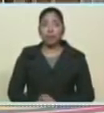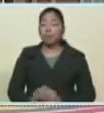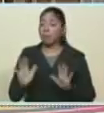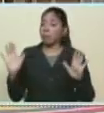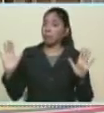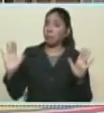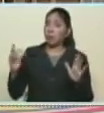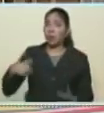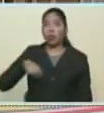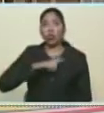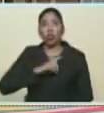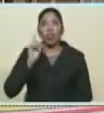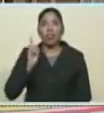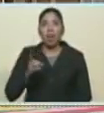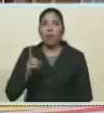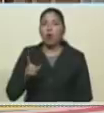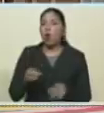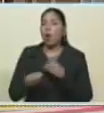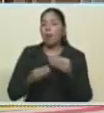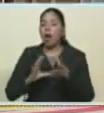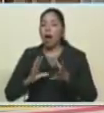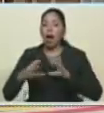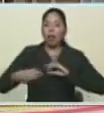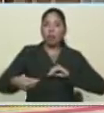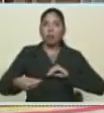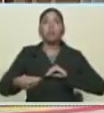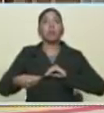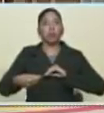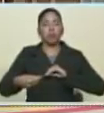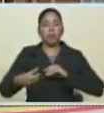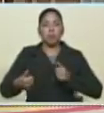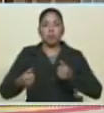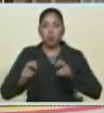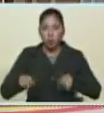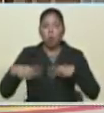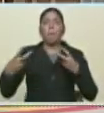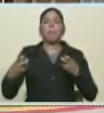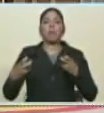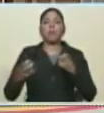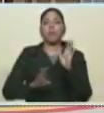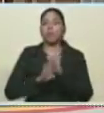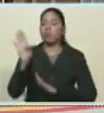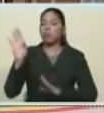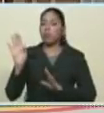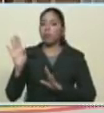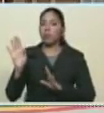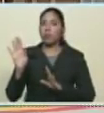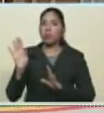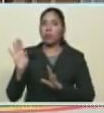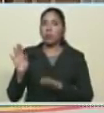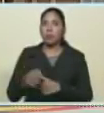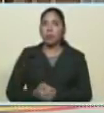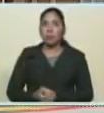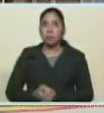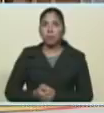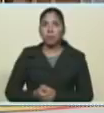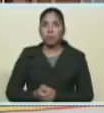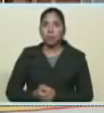Tenemos que adaptarnos, protegernos para vencer. Entonces, toda esta inversión